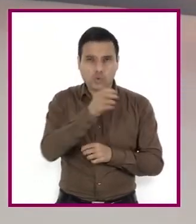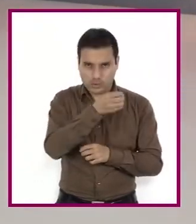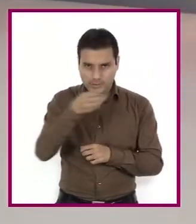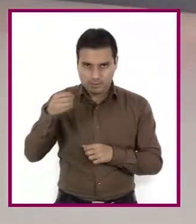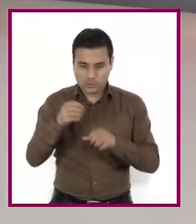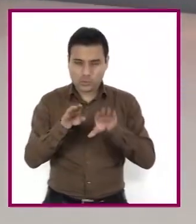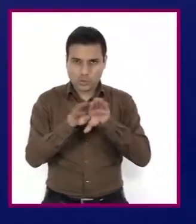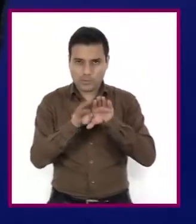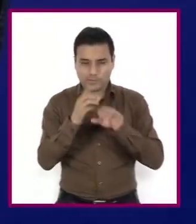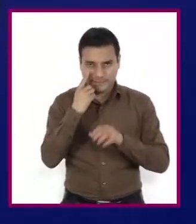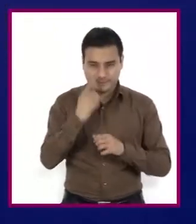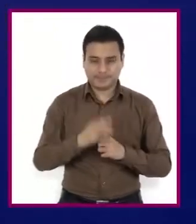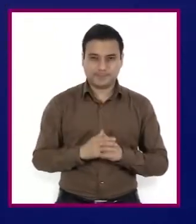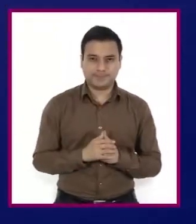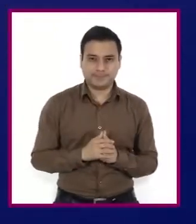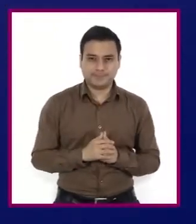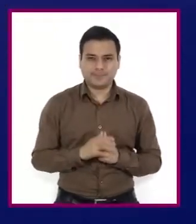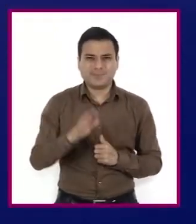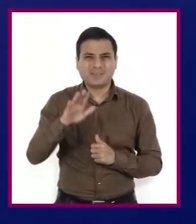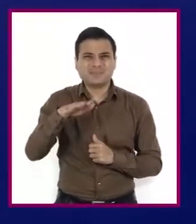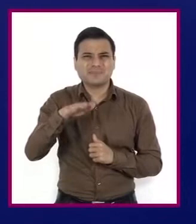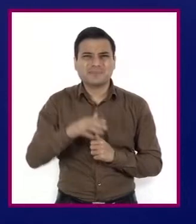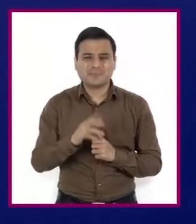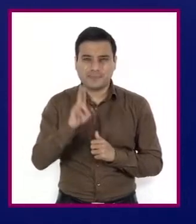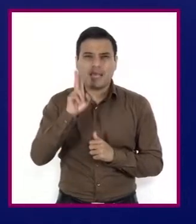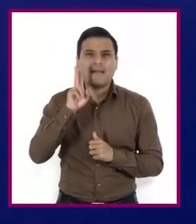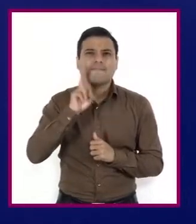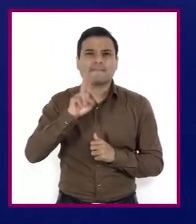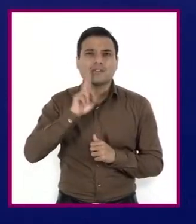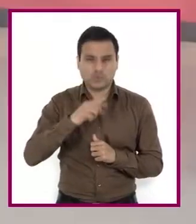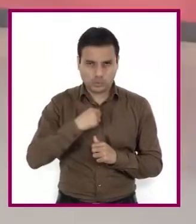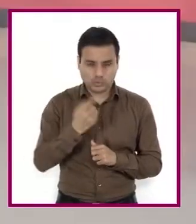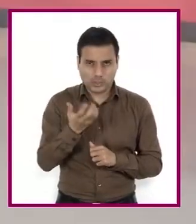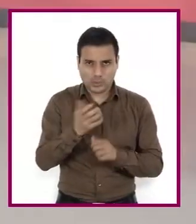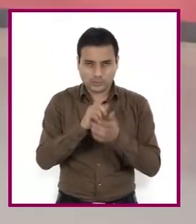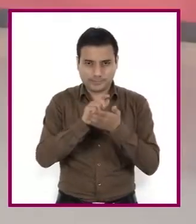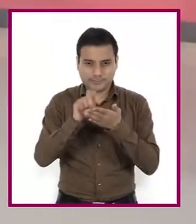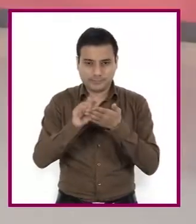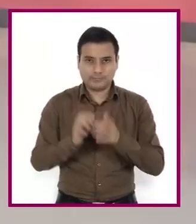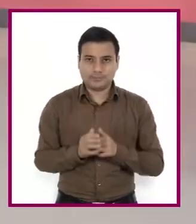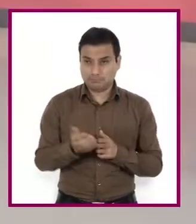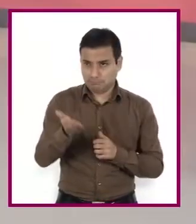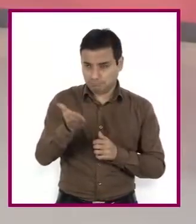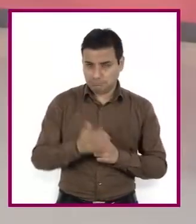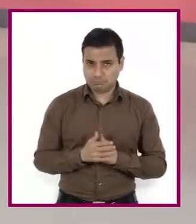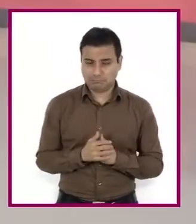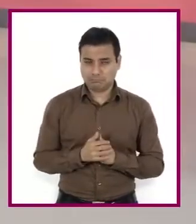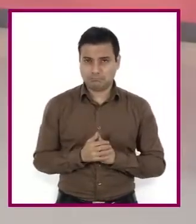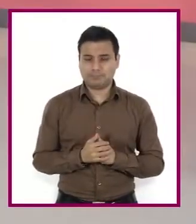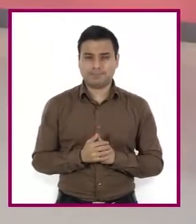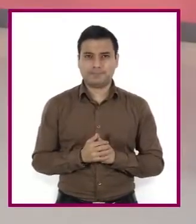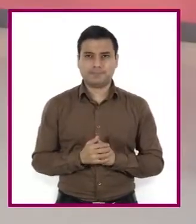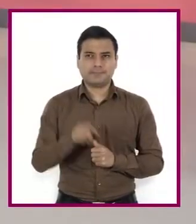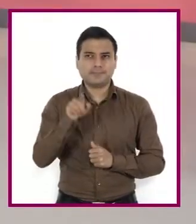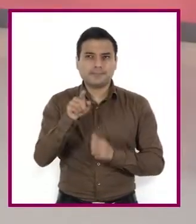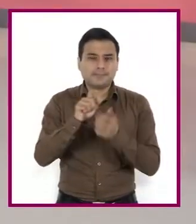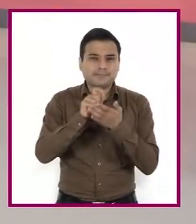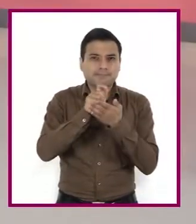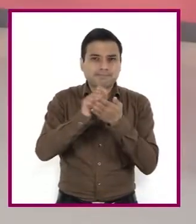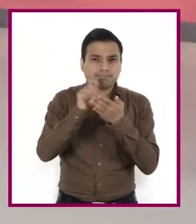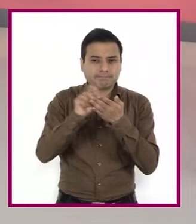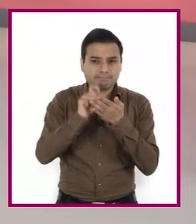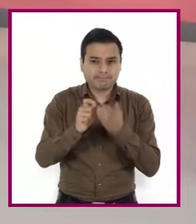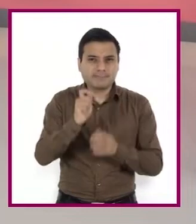ideas principales. Profesor, déjeme hacerlo a mí, por favor. Claro, veamos lo que Daniel nos